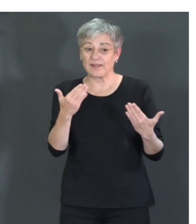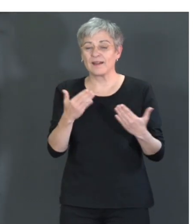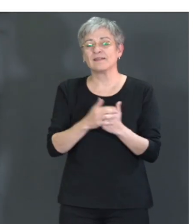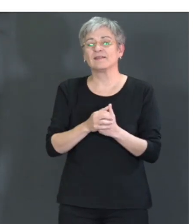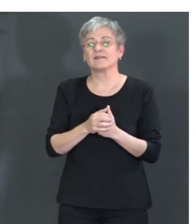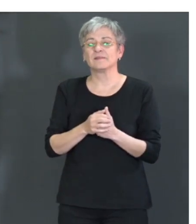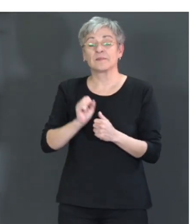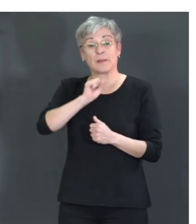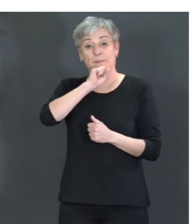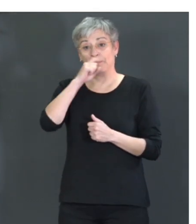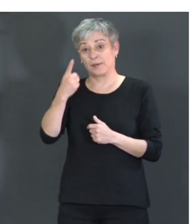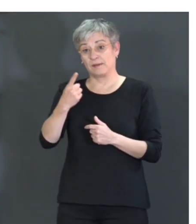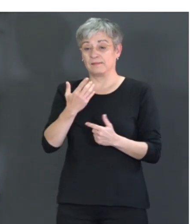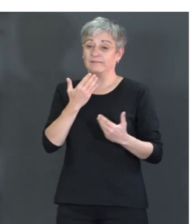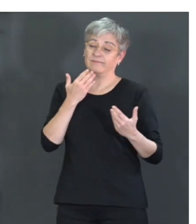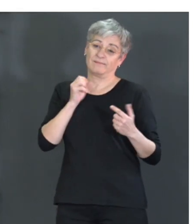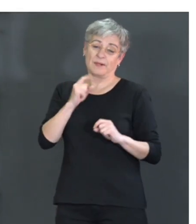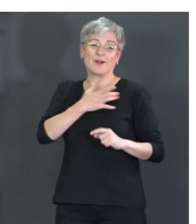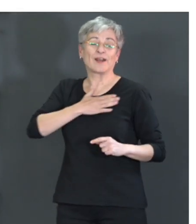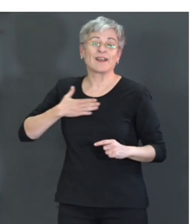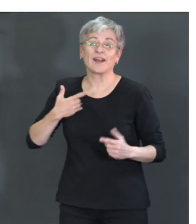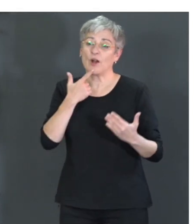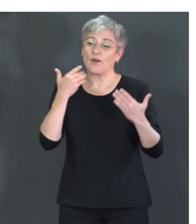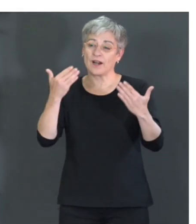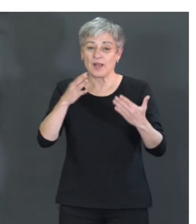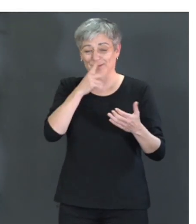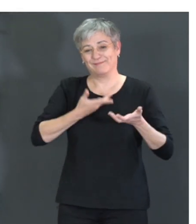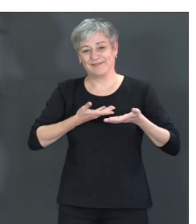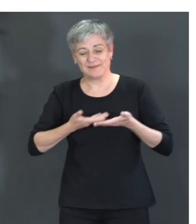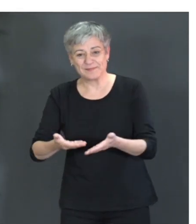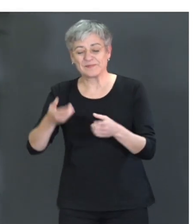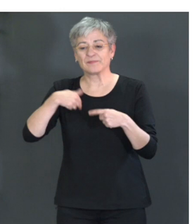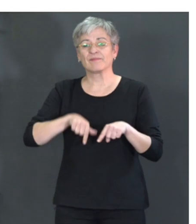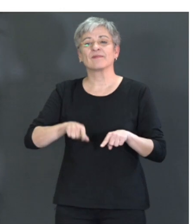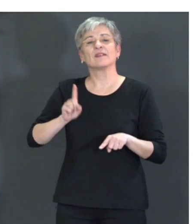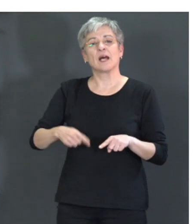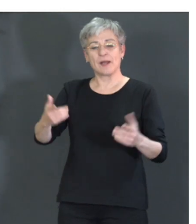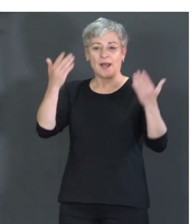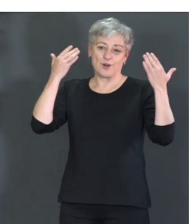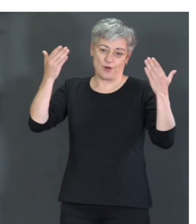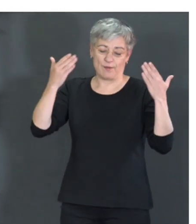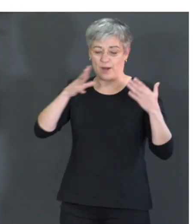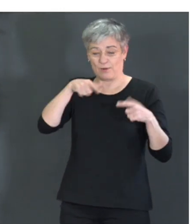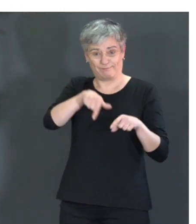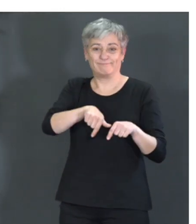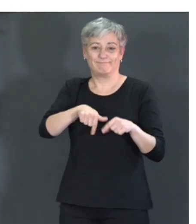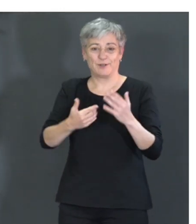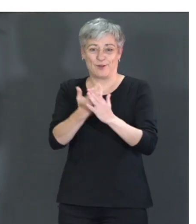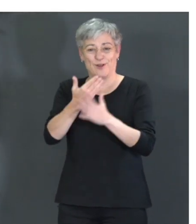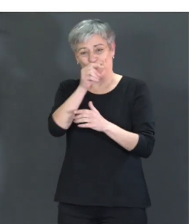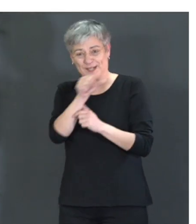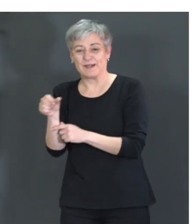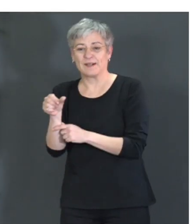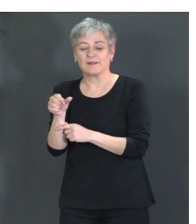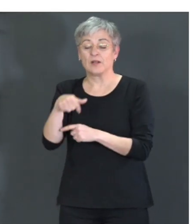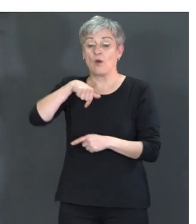lugar, daros las gracias por la invitación y enhorabuena por la iniciativa. En un día muy señalado, como